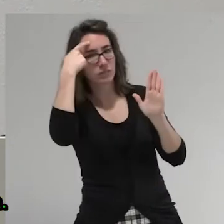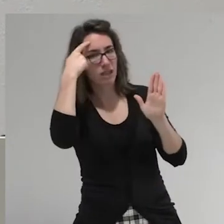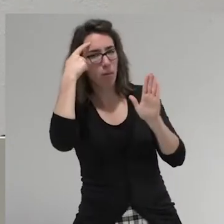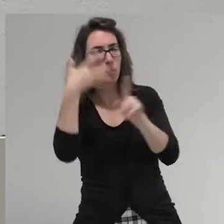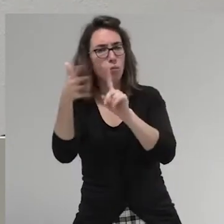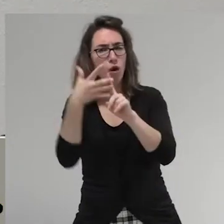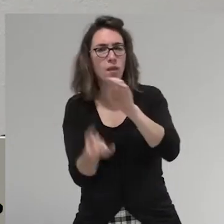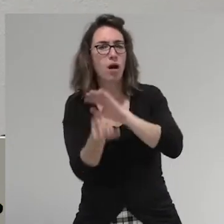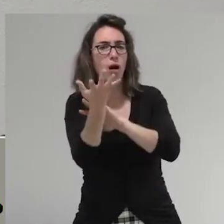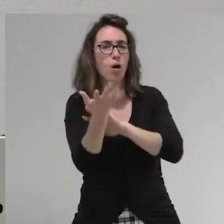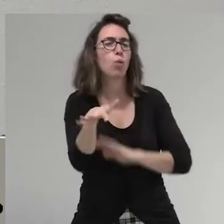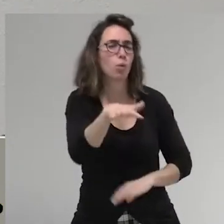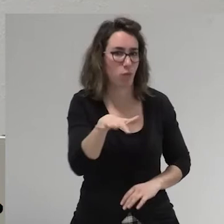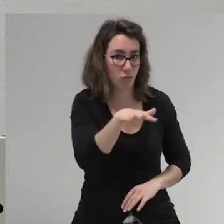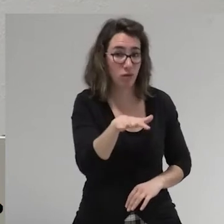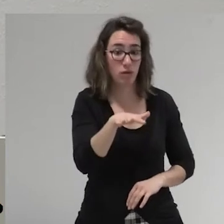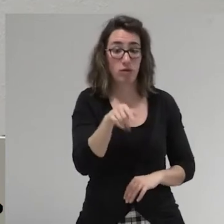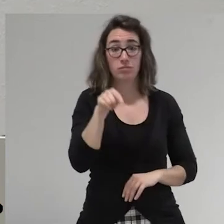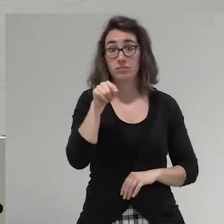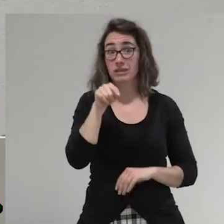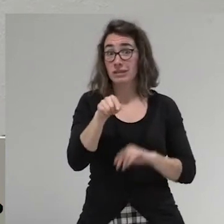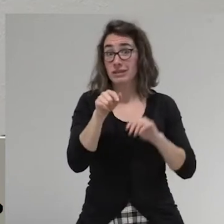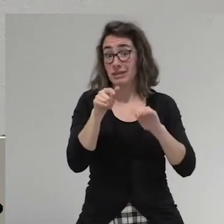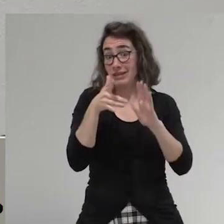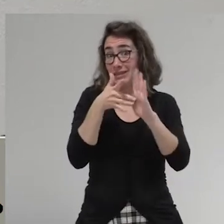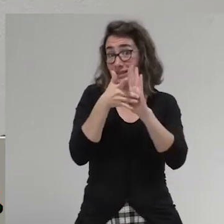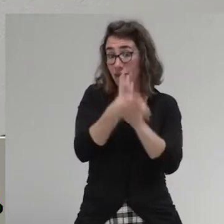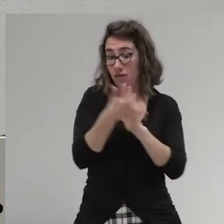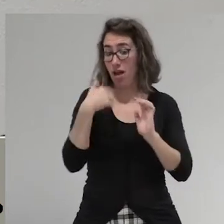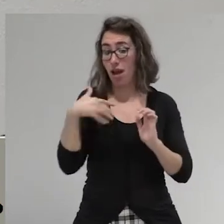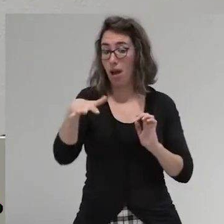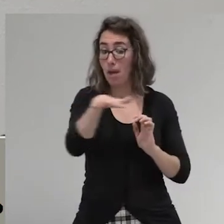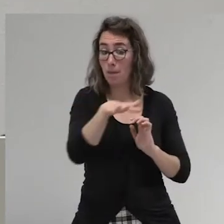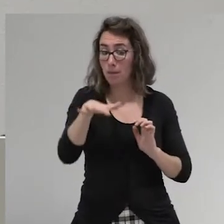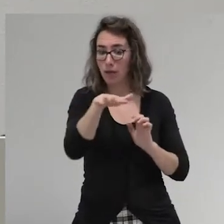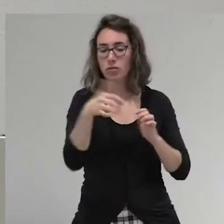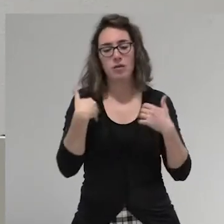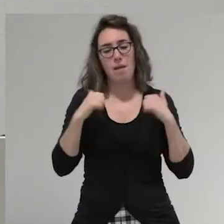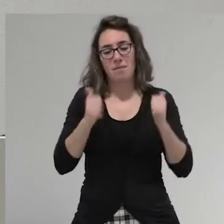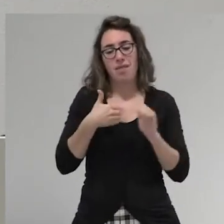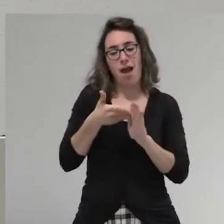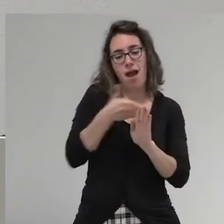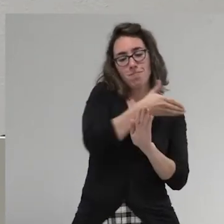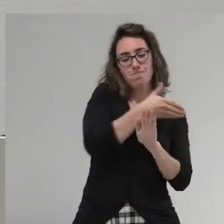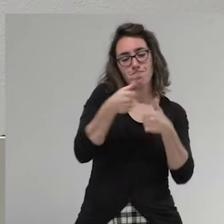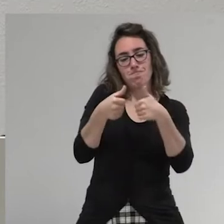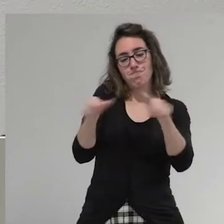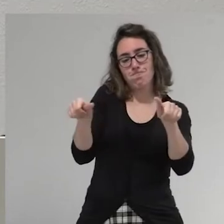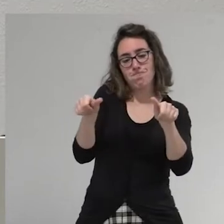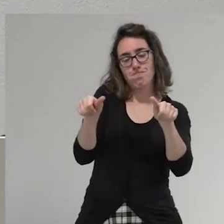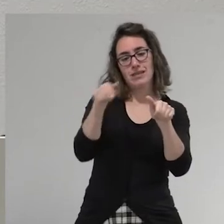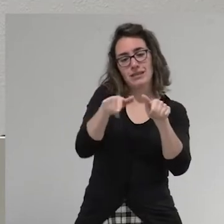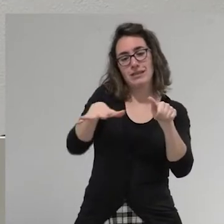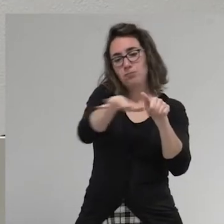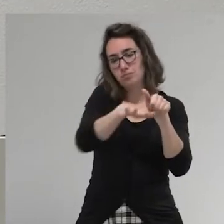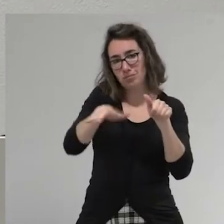violencia. Eso significa que vamos a estar estableciendo un espacio precriminal, un espacio en la población y en el